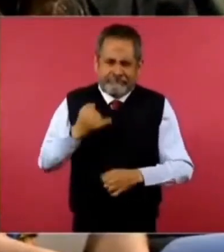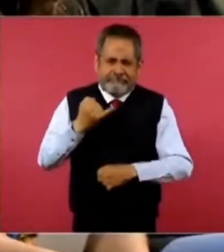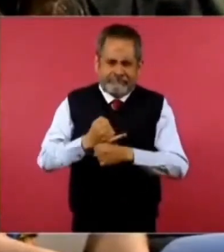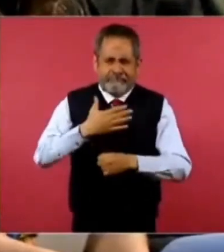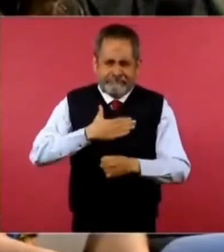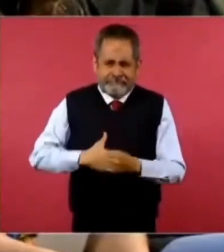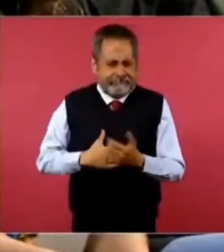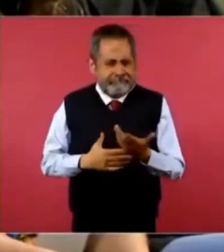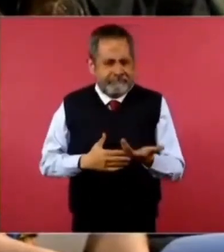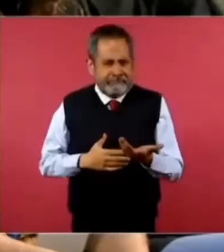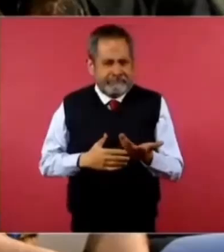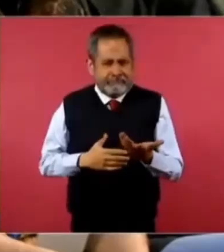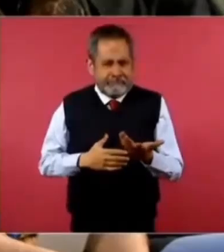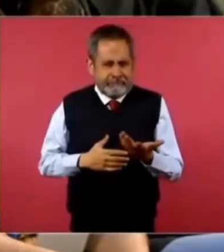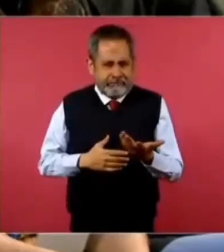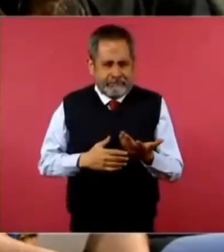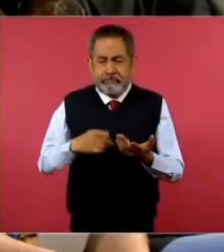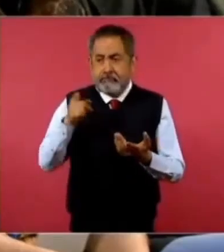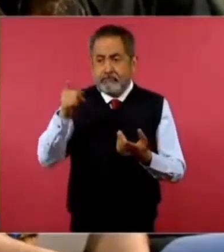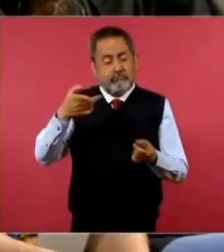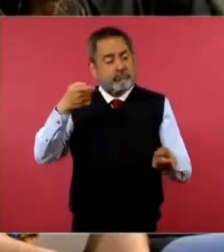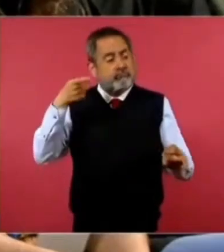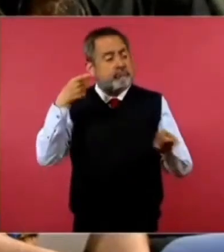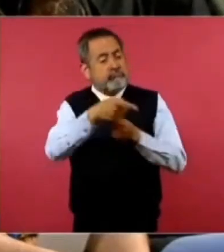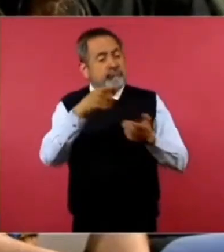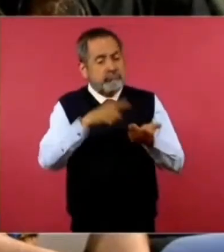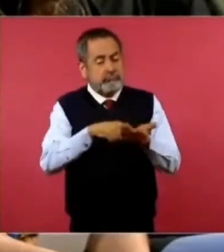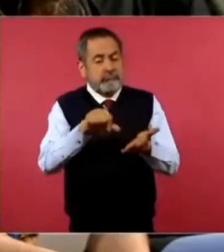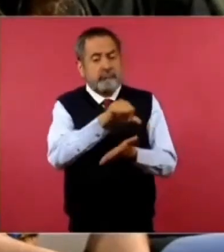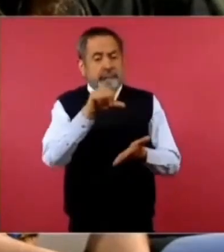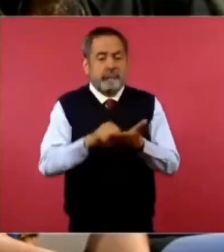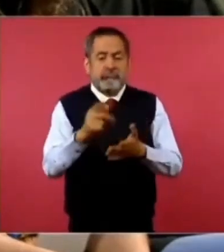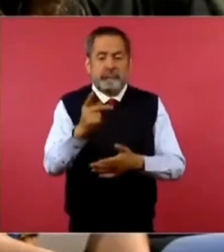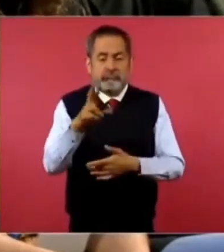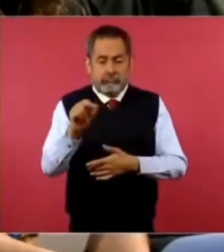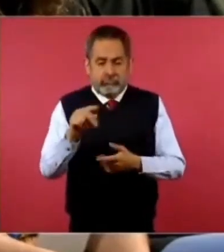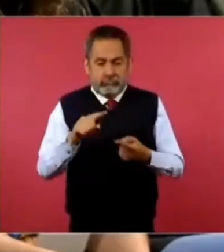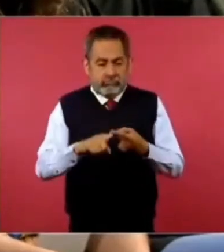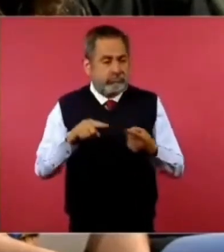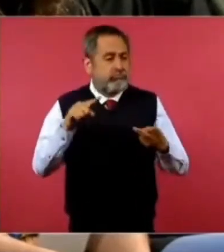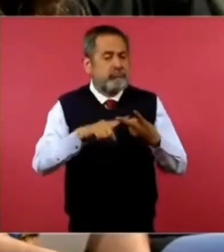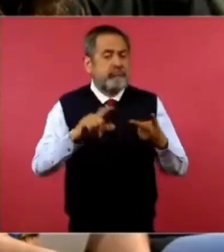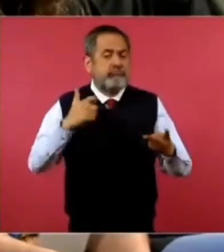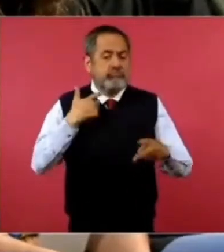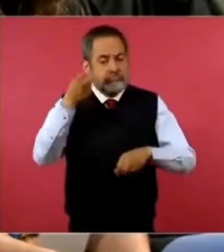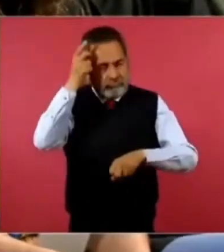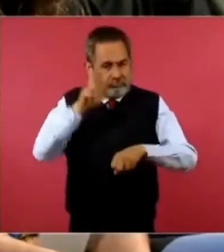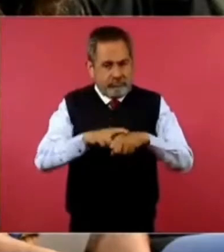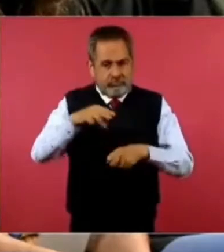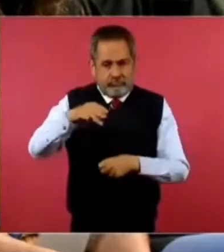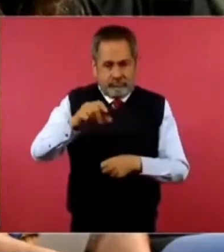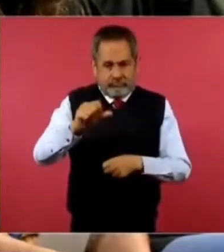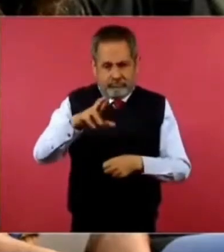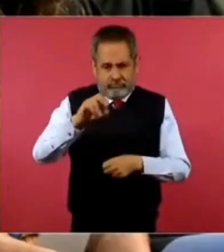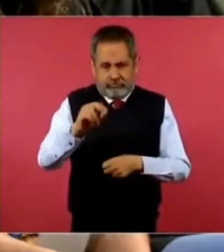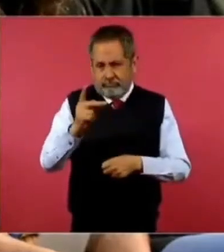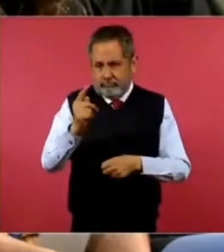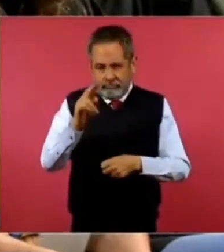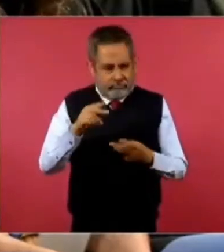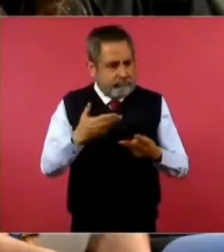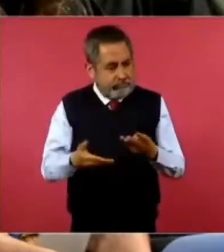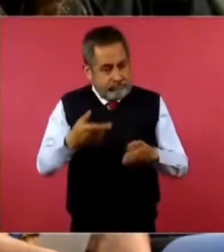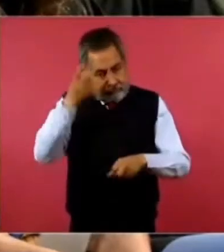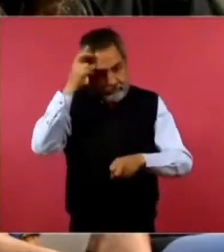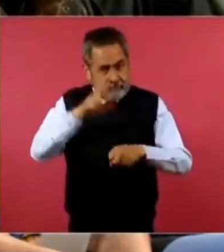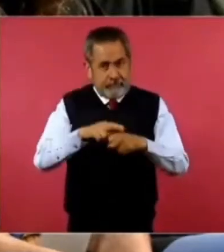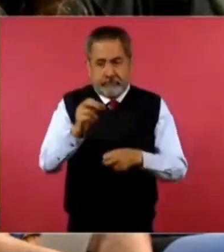injusto esas aseveraciones contra el Centro Pro, contra el exdirector Mario Patrón, contra el actual